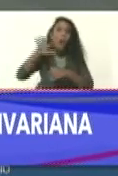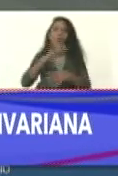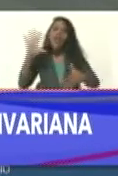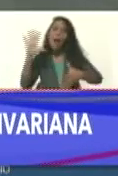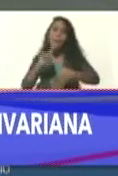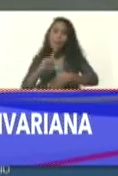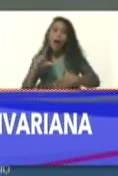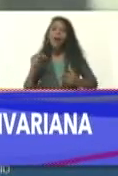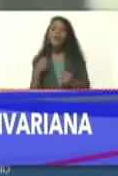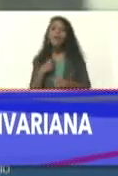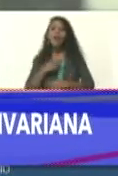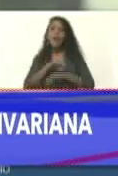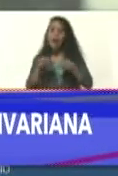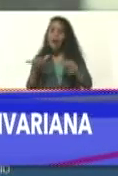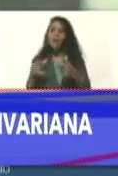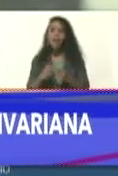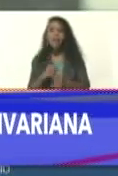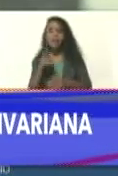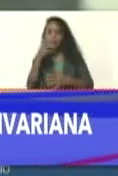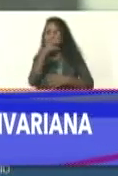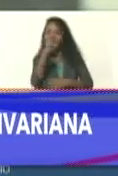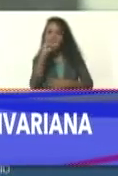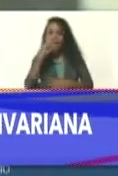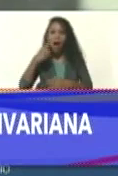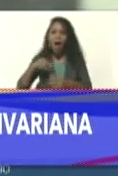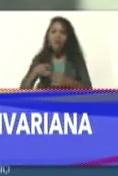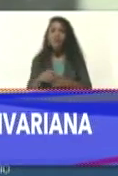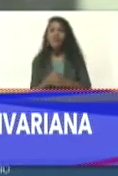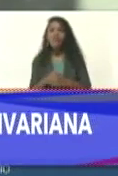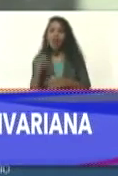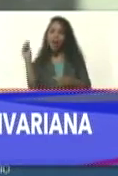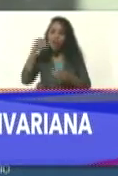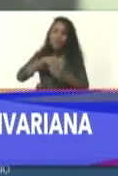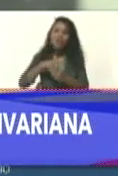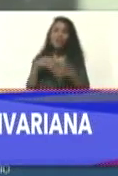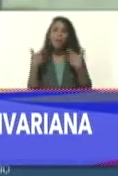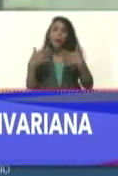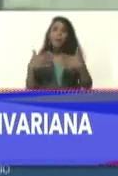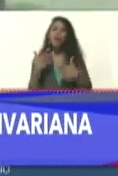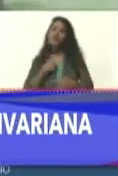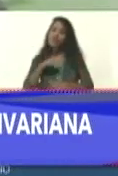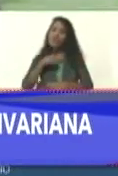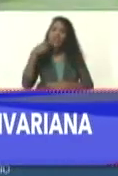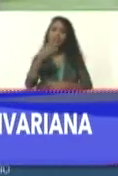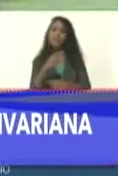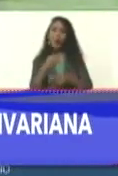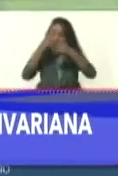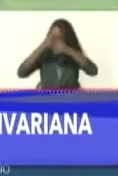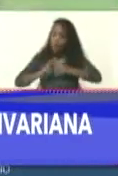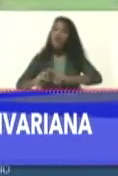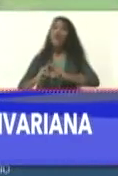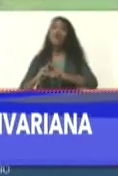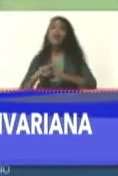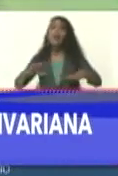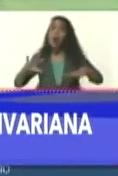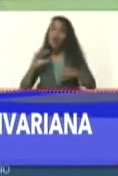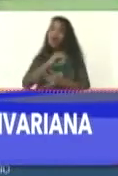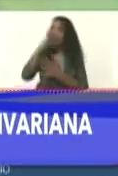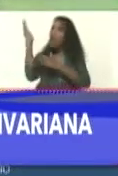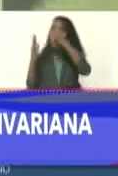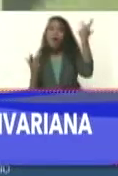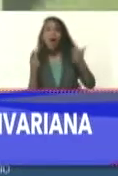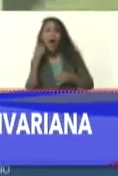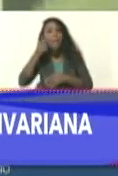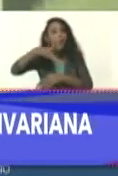Caribe. A 30 años de la invasión de Panamá, nosotros decimos honor y gloria al pueblo de Panamá